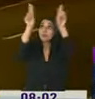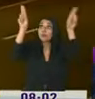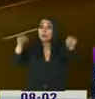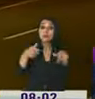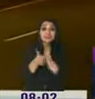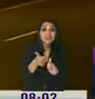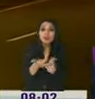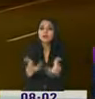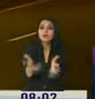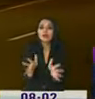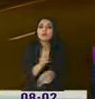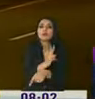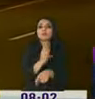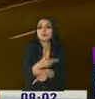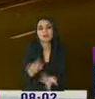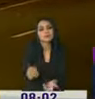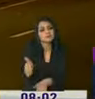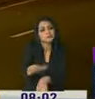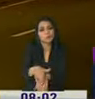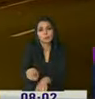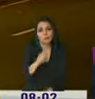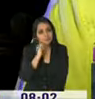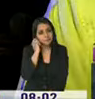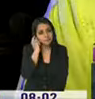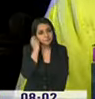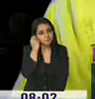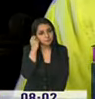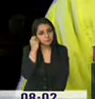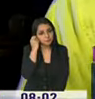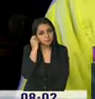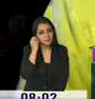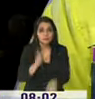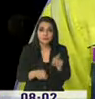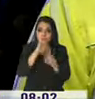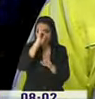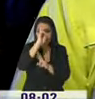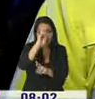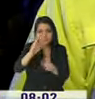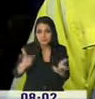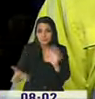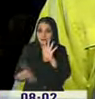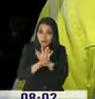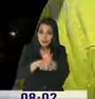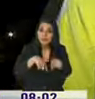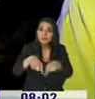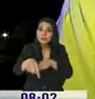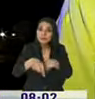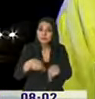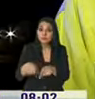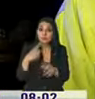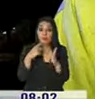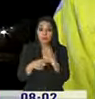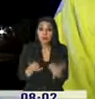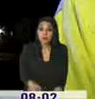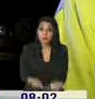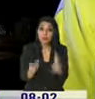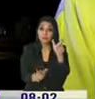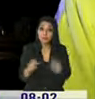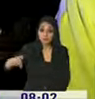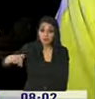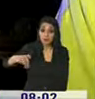pocos metros del lugar del accidente. Muchas veces no se respetan las señales de tránsito y en este caso pues los peatones